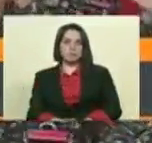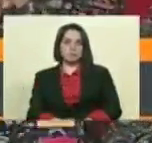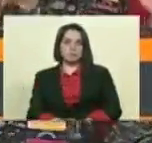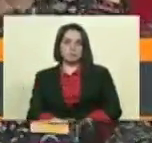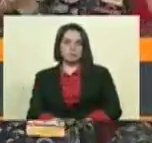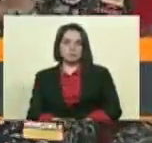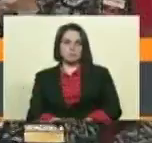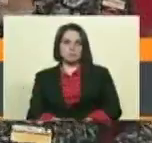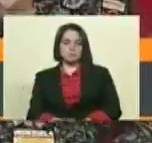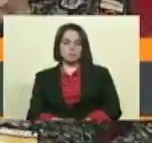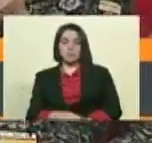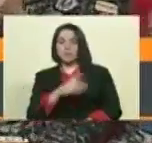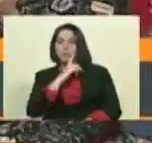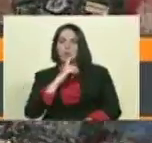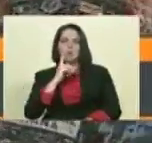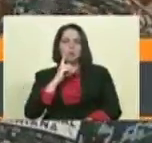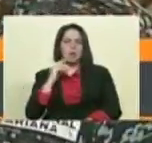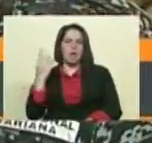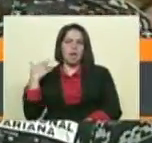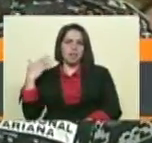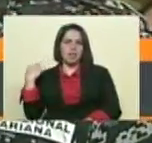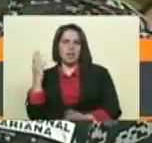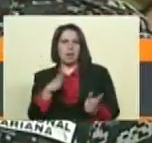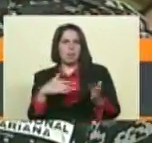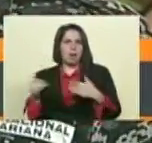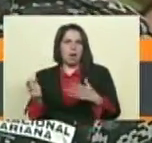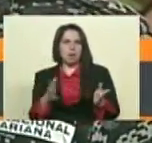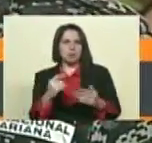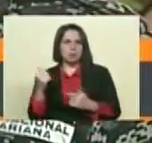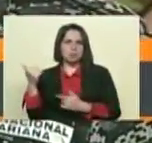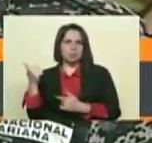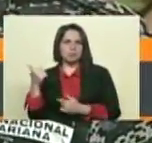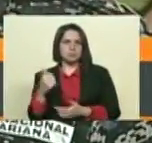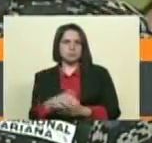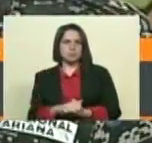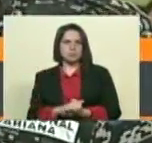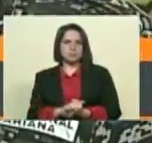Pérez Ampueda, yo lo nombré en marzo, ¿verdad?